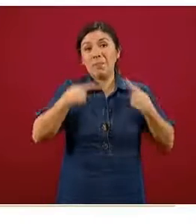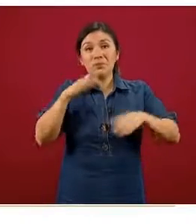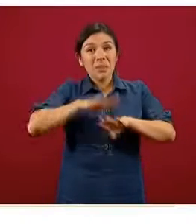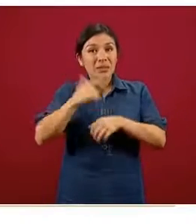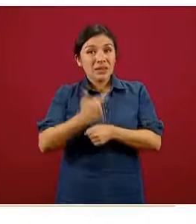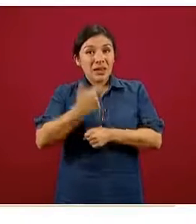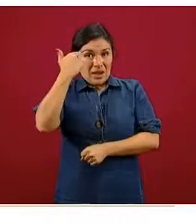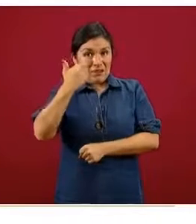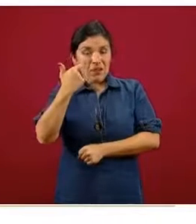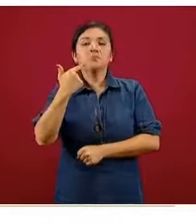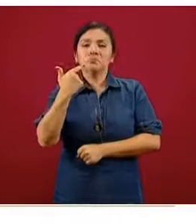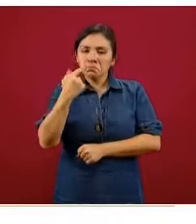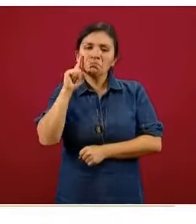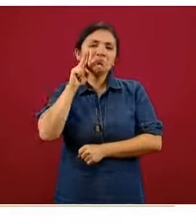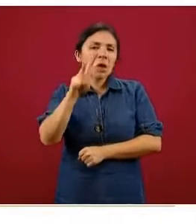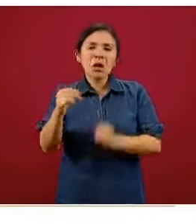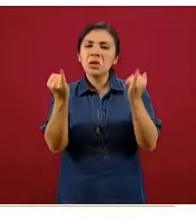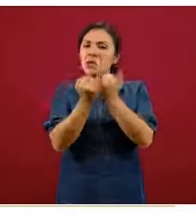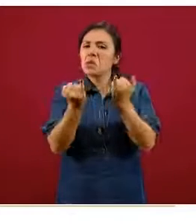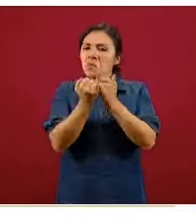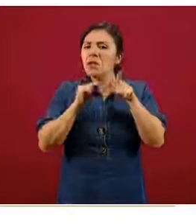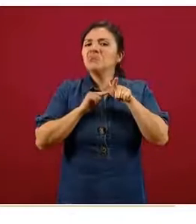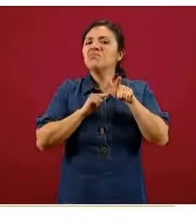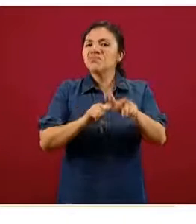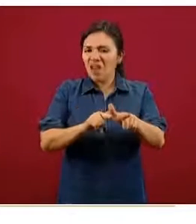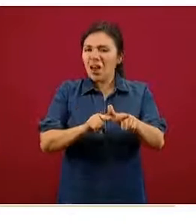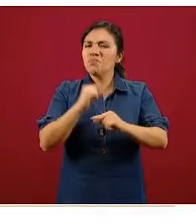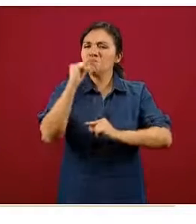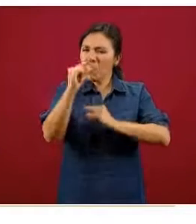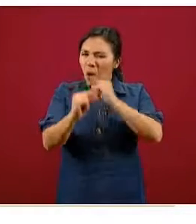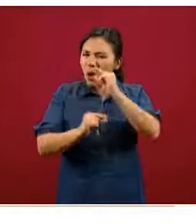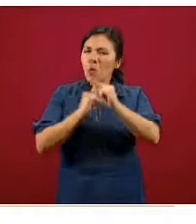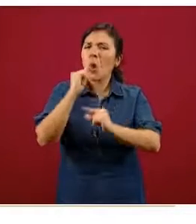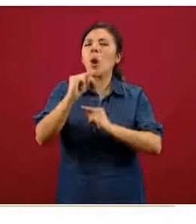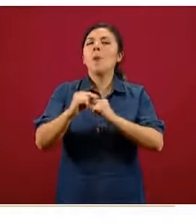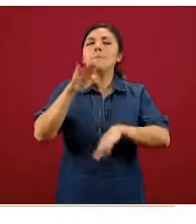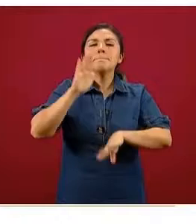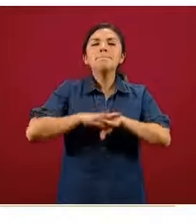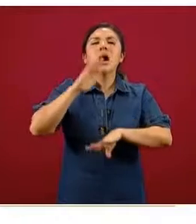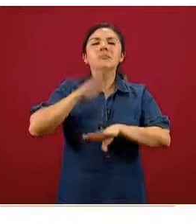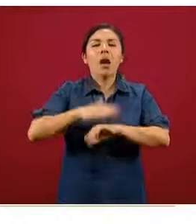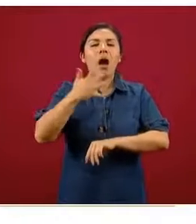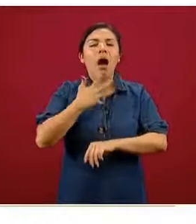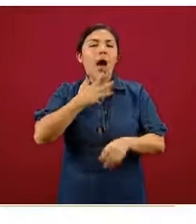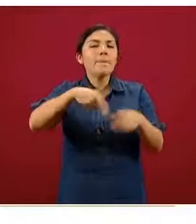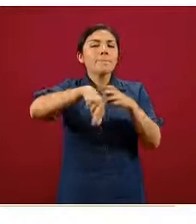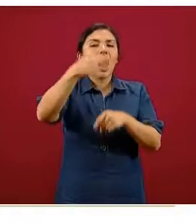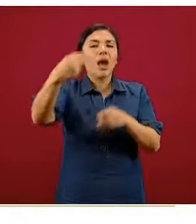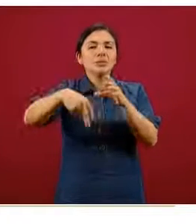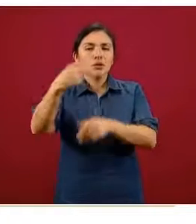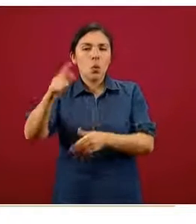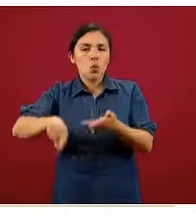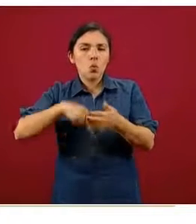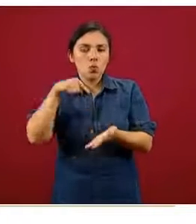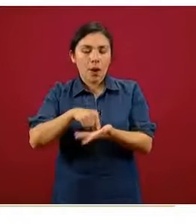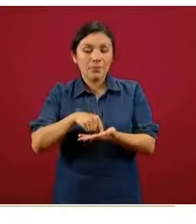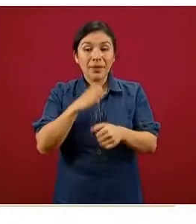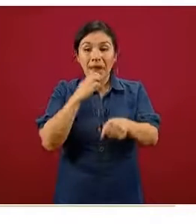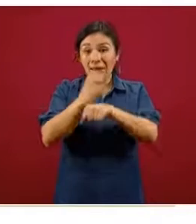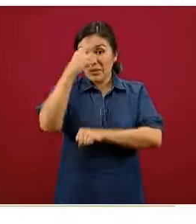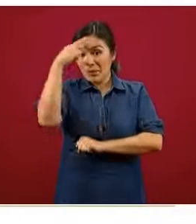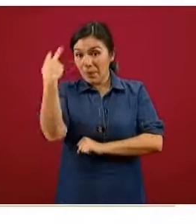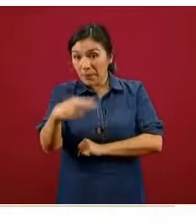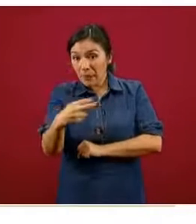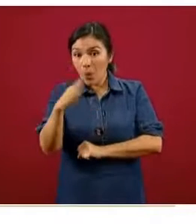Aquí también se continúa, aunque de a pocos, pero se continúa incrementando la disponibilidad. Estado de